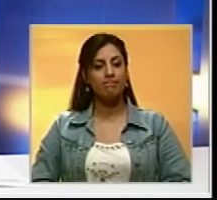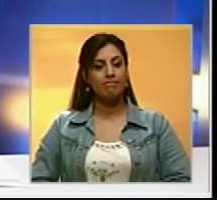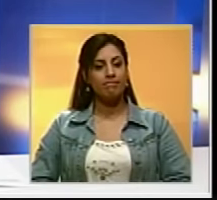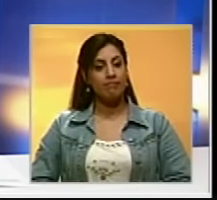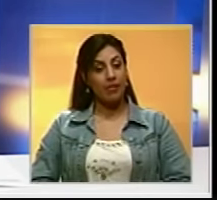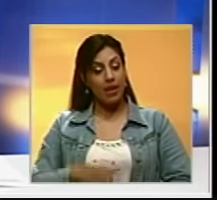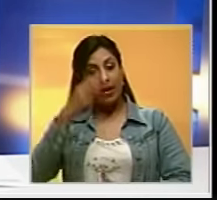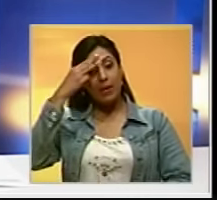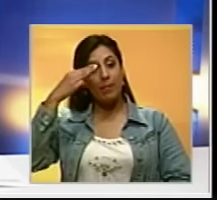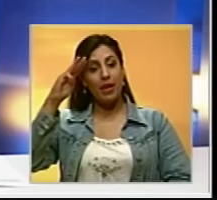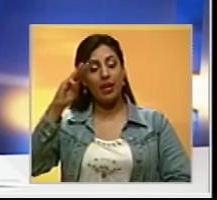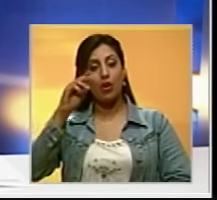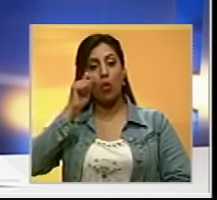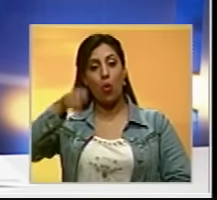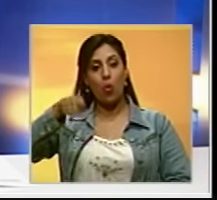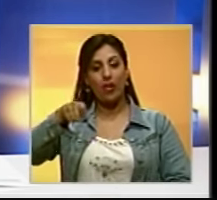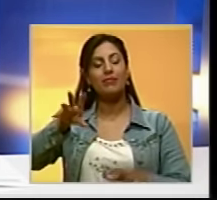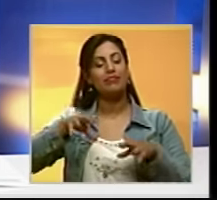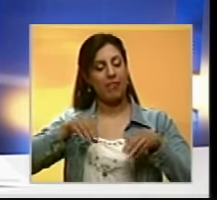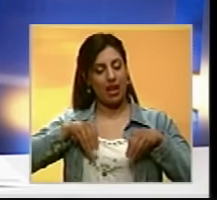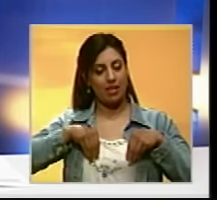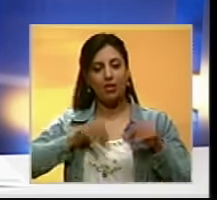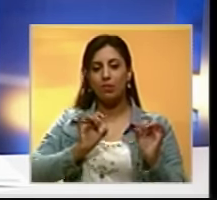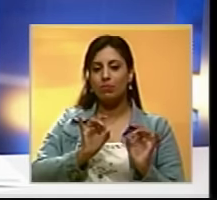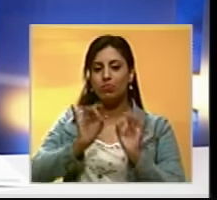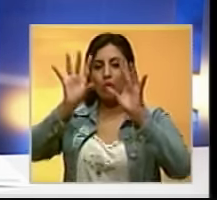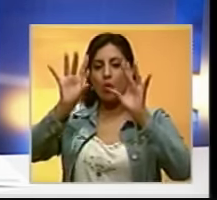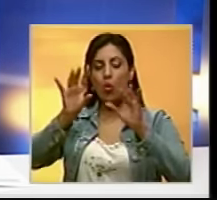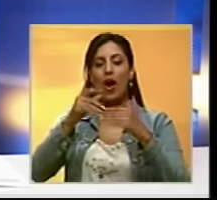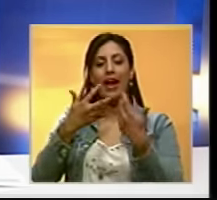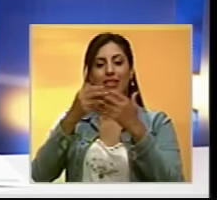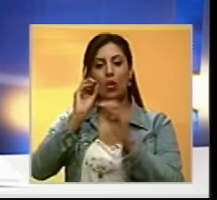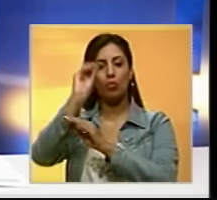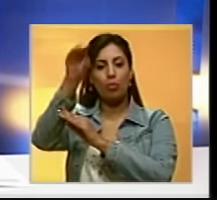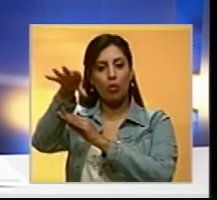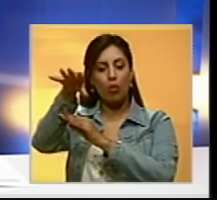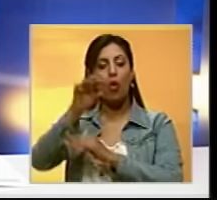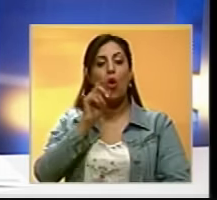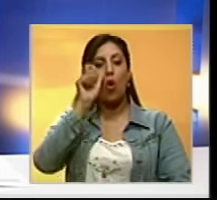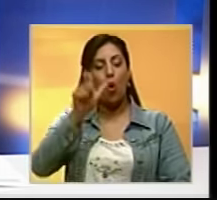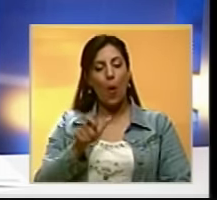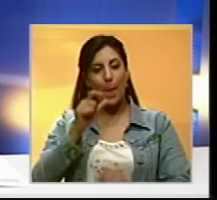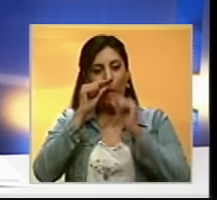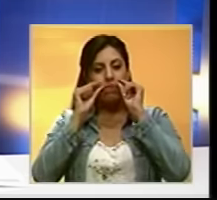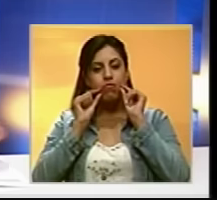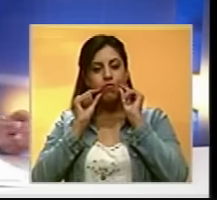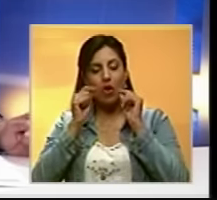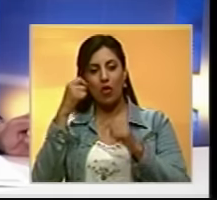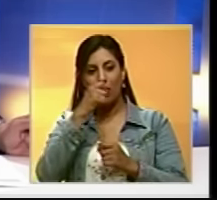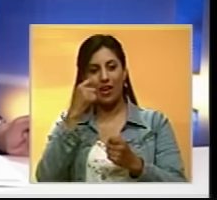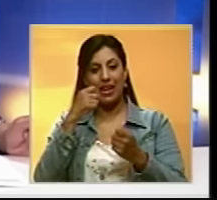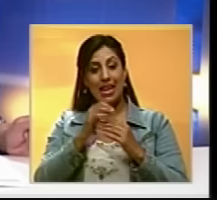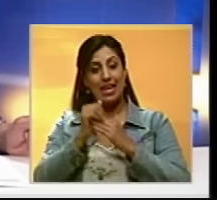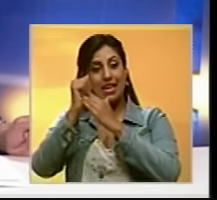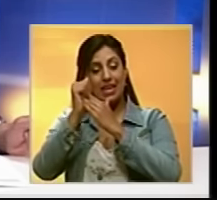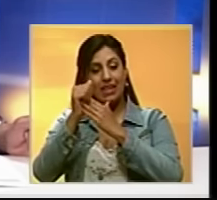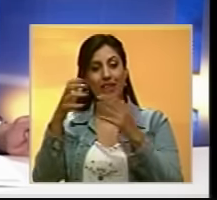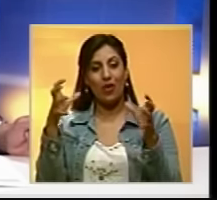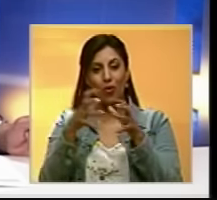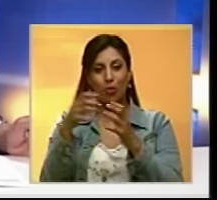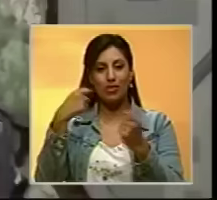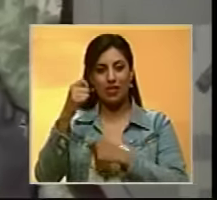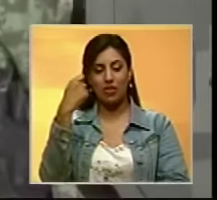en México un juez Federal aceptó la extradición hacia Estados Unidos de Joaquín El Chapo Guzmán líder del Cartel De